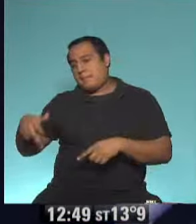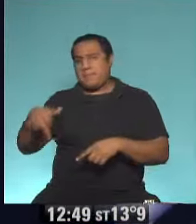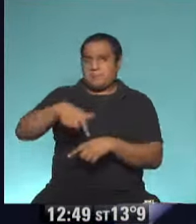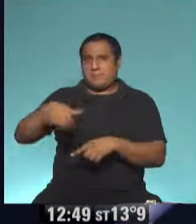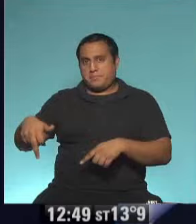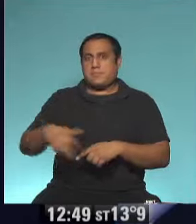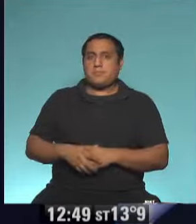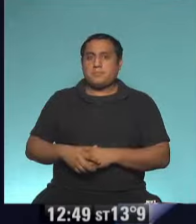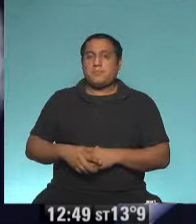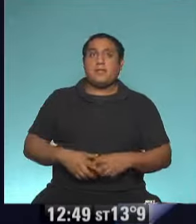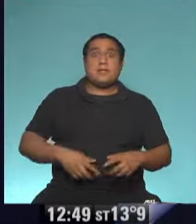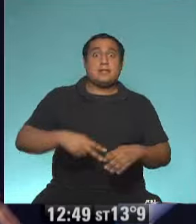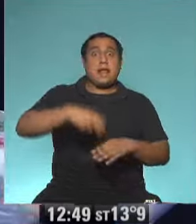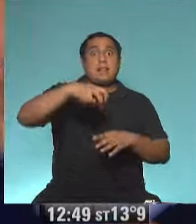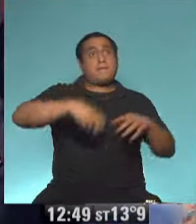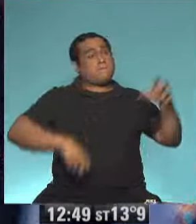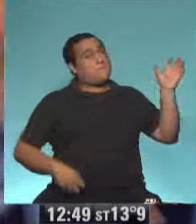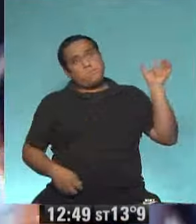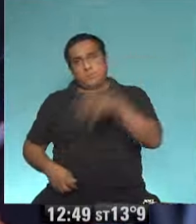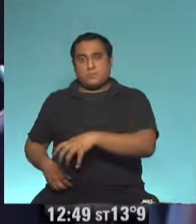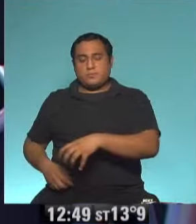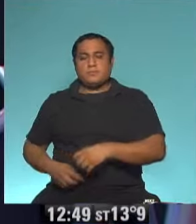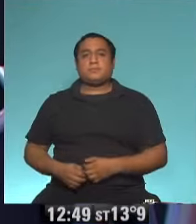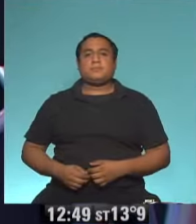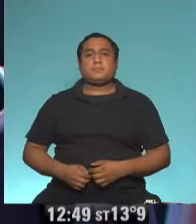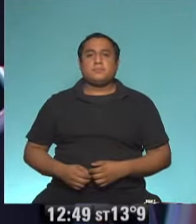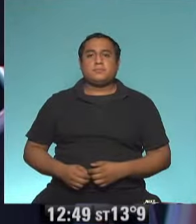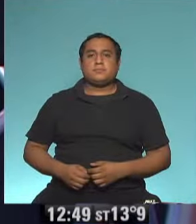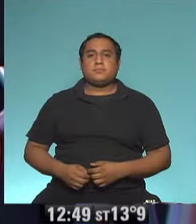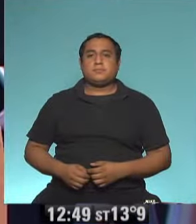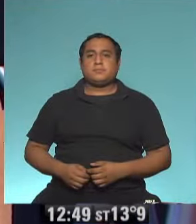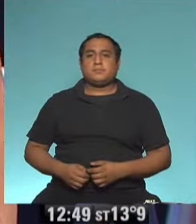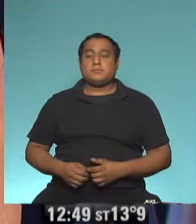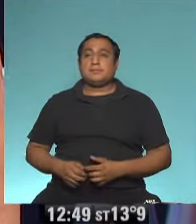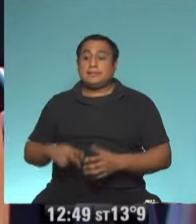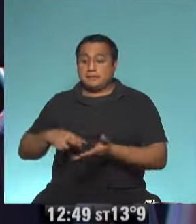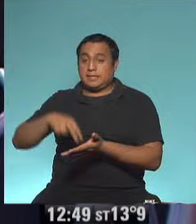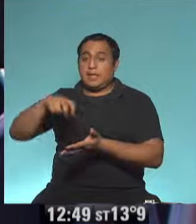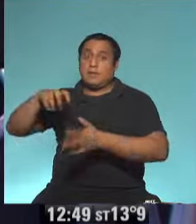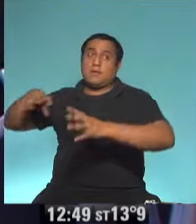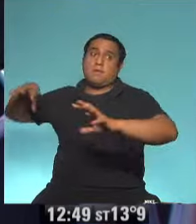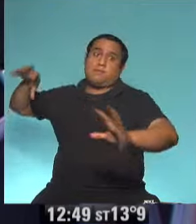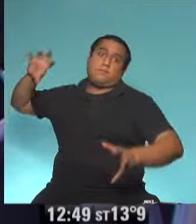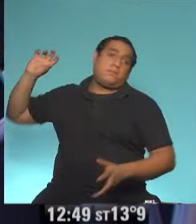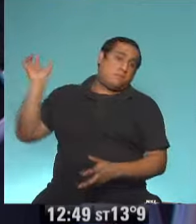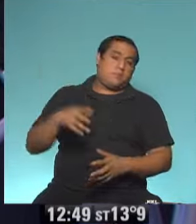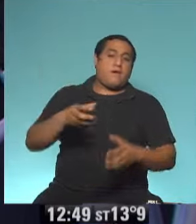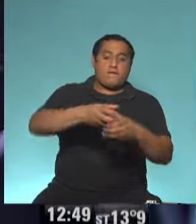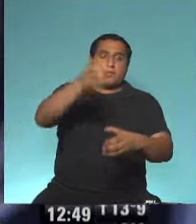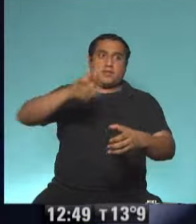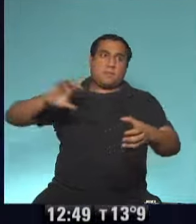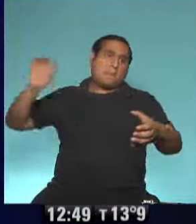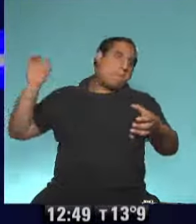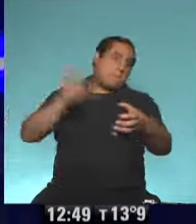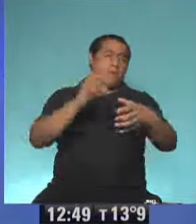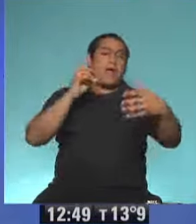y salta para lanzar. Entonces vamos a hacer... esa secuencia y cuando saltamos vamos a lanzar la pelota a ver si le podemos pegar a la izquierdo, botella. Derecho,